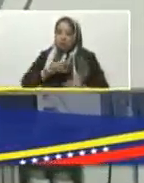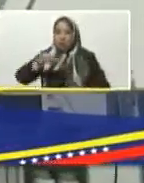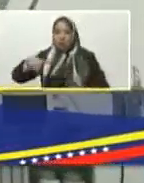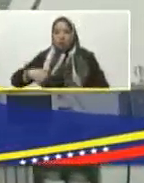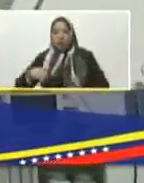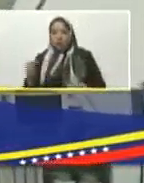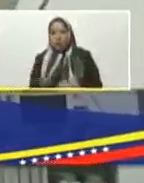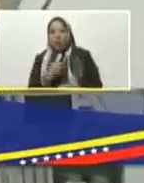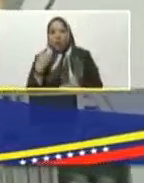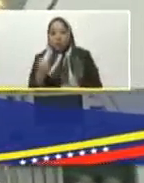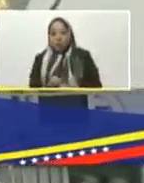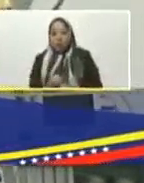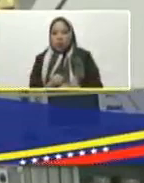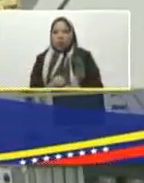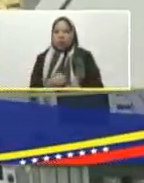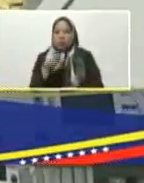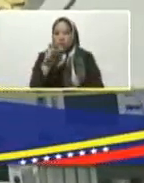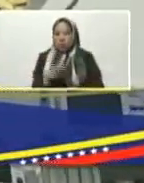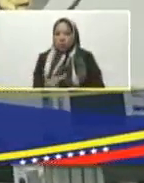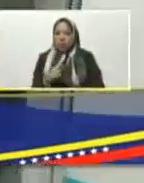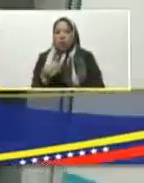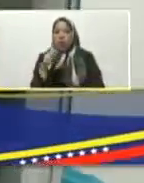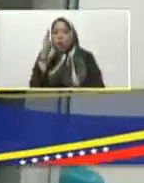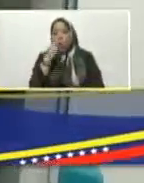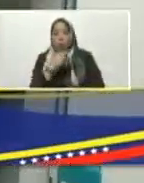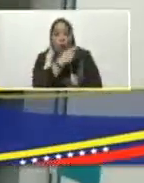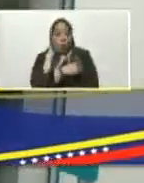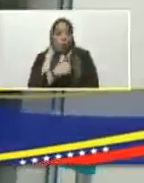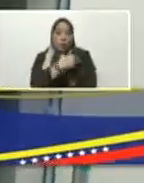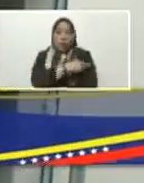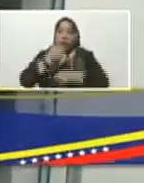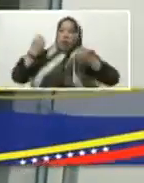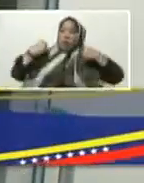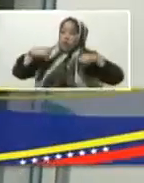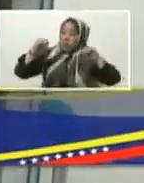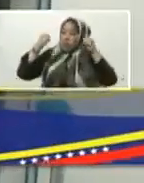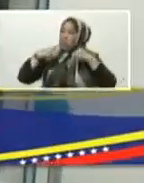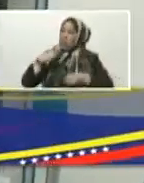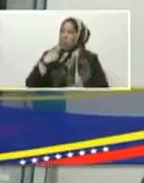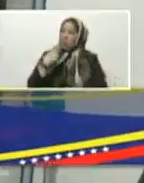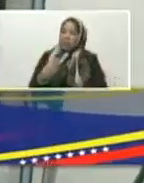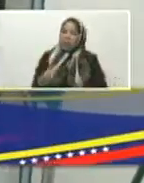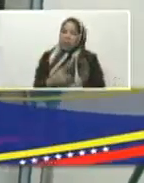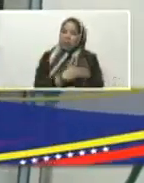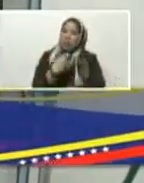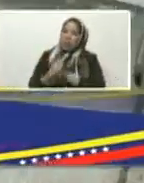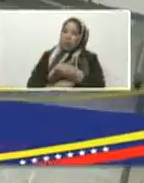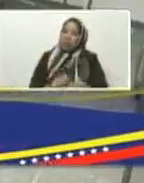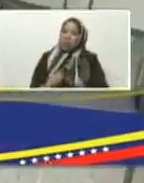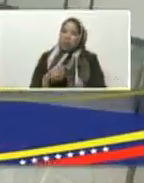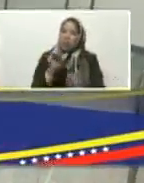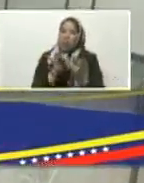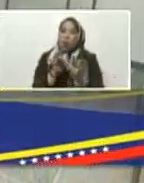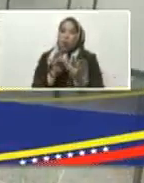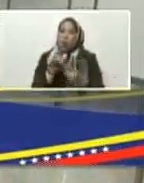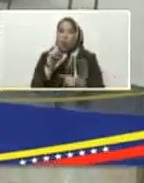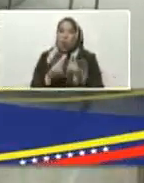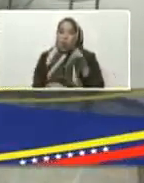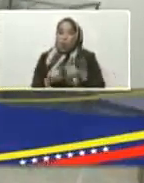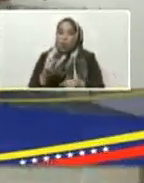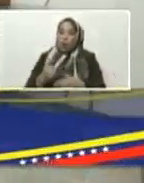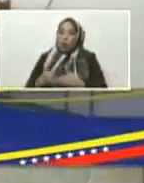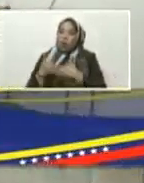nuestros trabajadores y trabajadoras de este hospital, aplicando lo que usted nos dice, haciendo mucho con poco, hemos